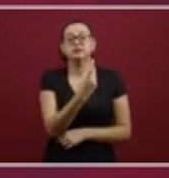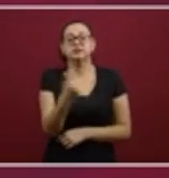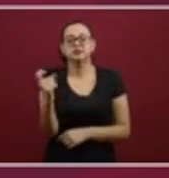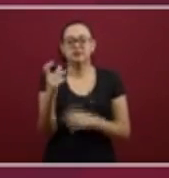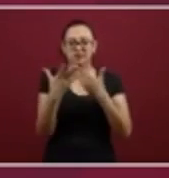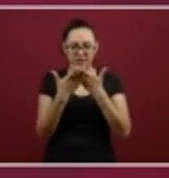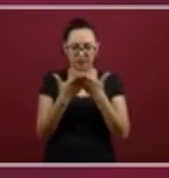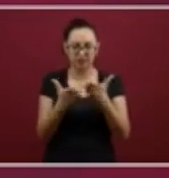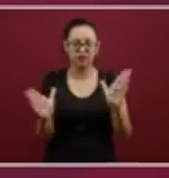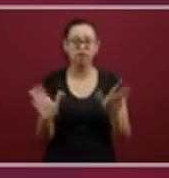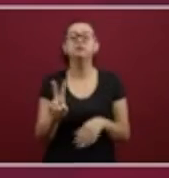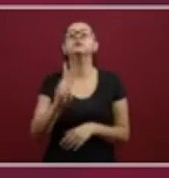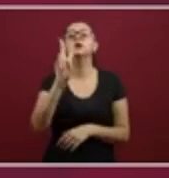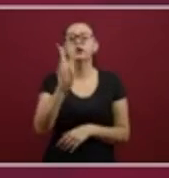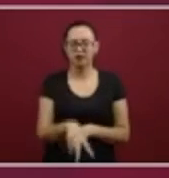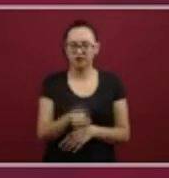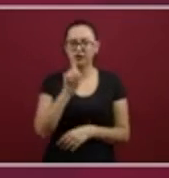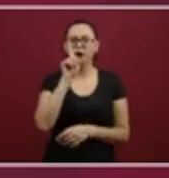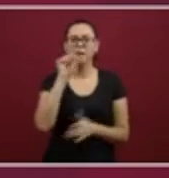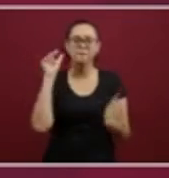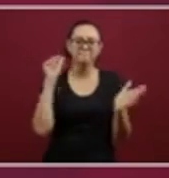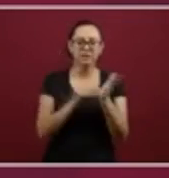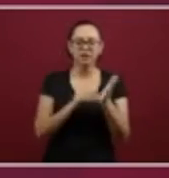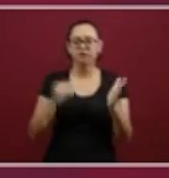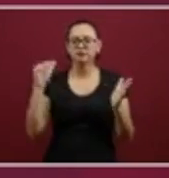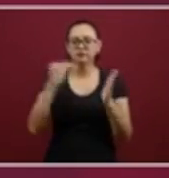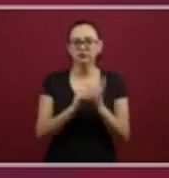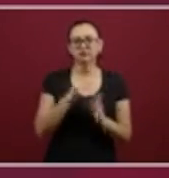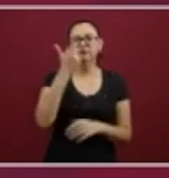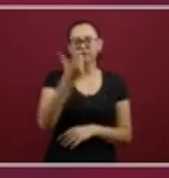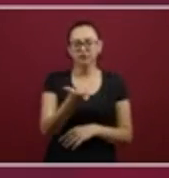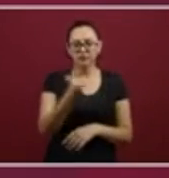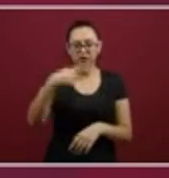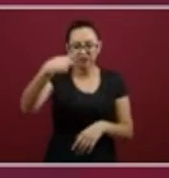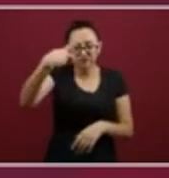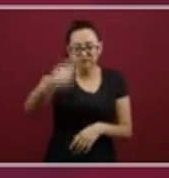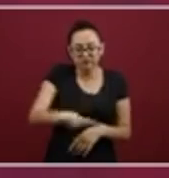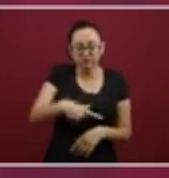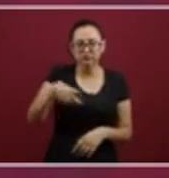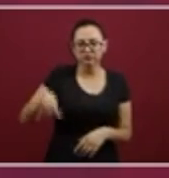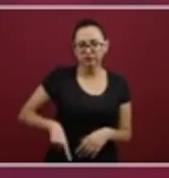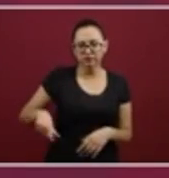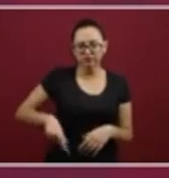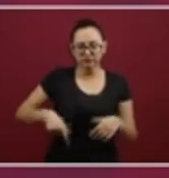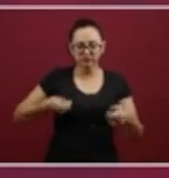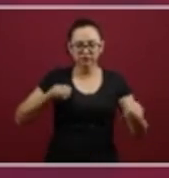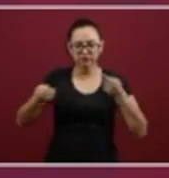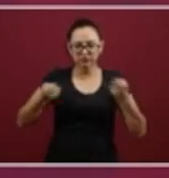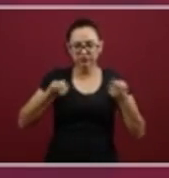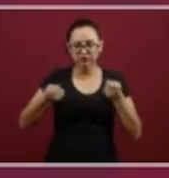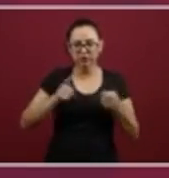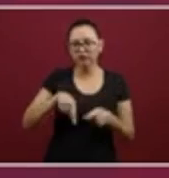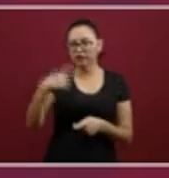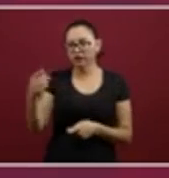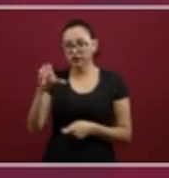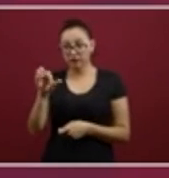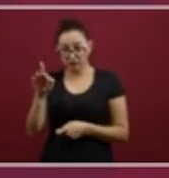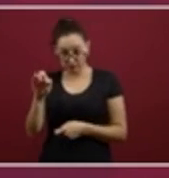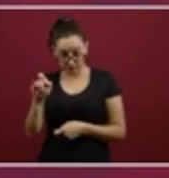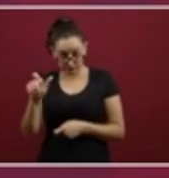son 1,000 millones de pesos, y este organismo va a manejar esos fondos, no los va a manejar